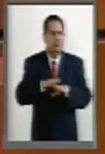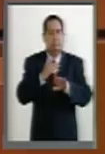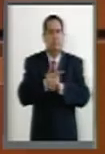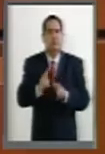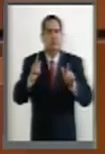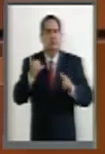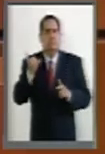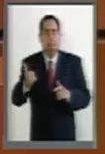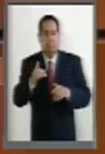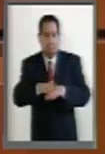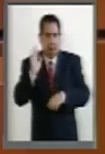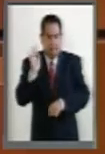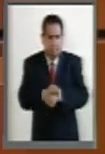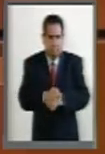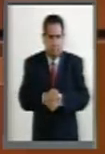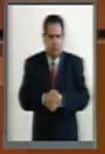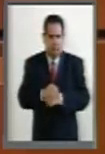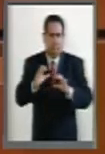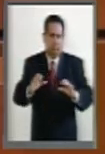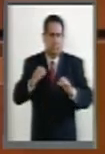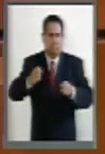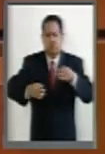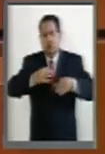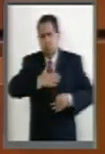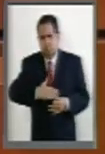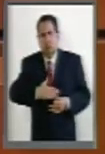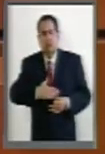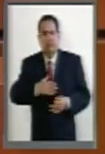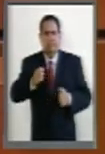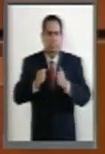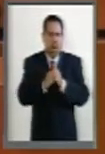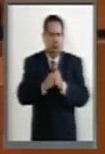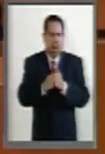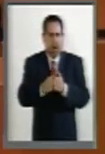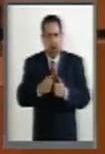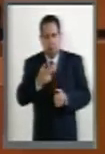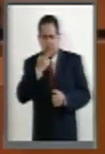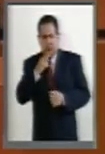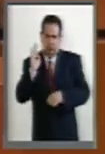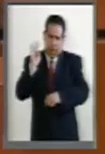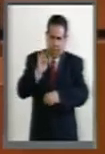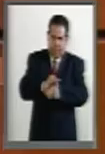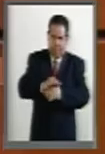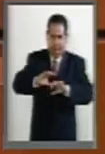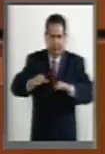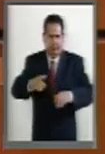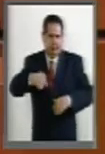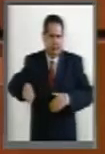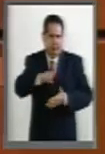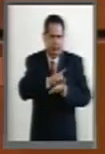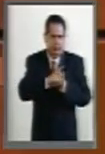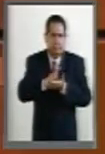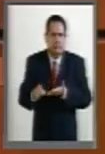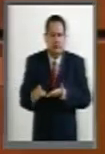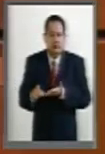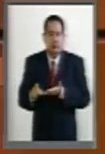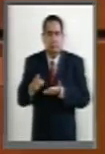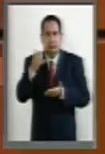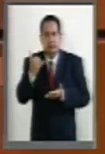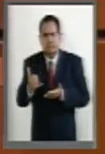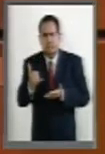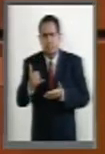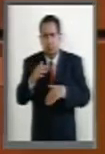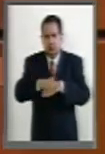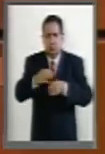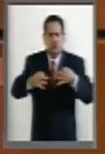y el amparo de protección de la justicia agraria con el objeto de defender su derecho y a